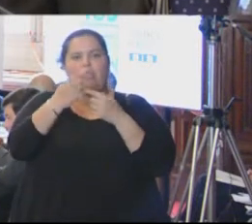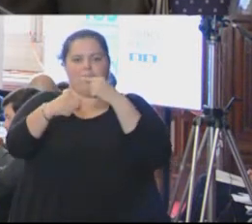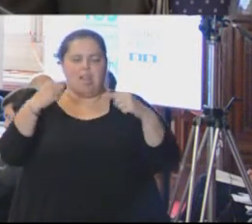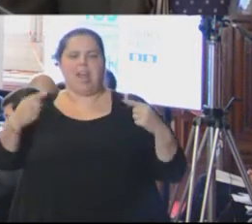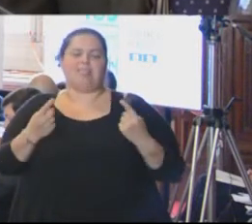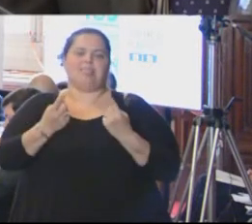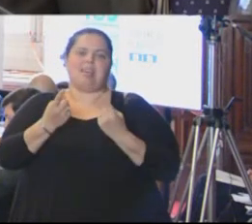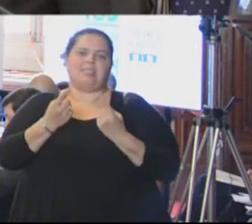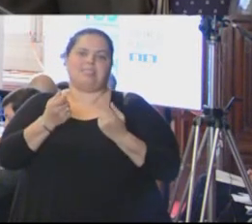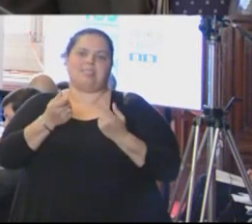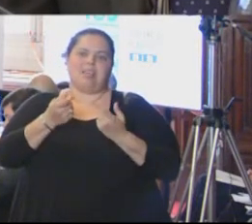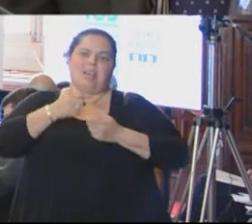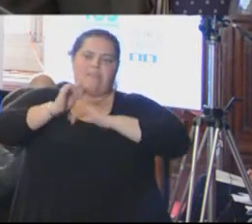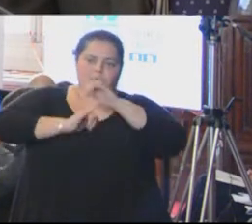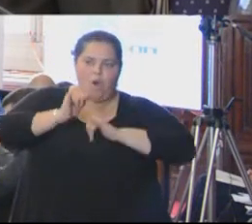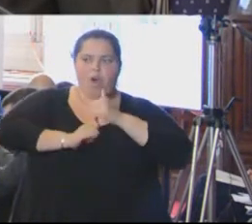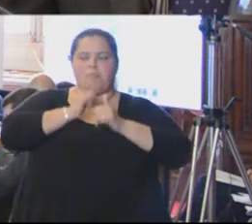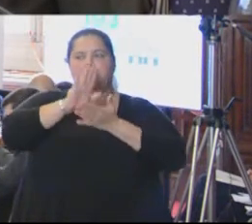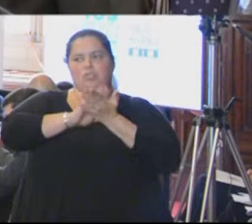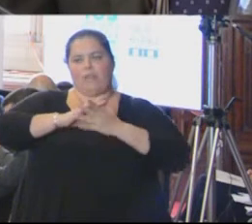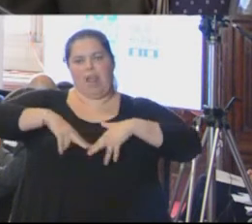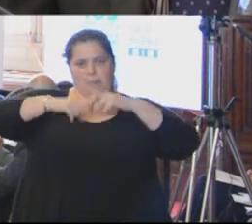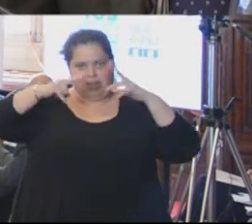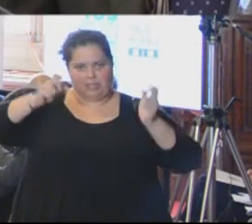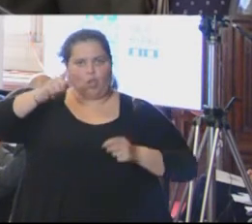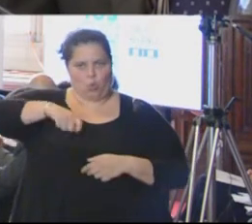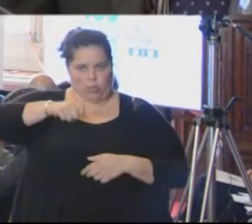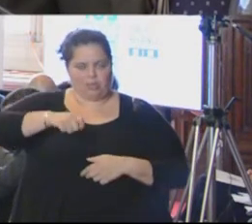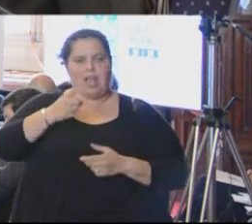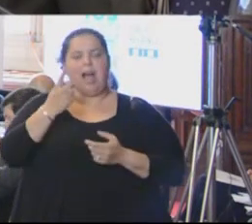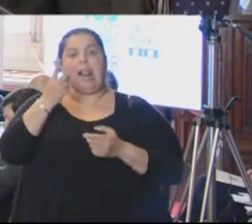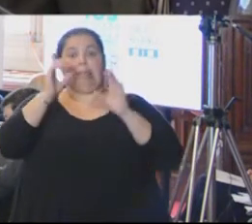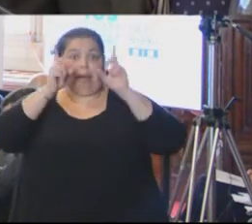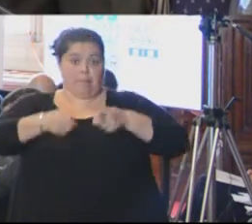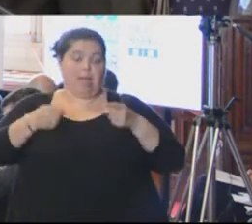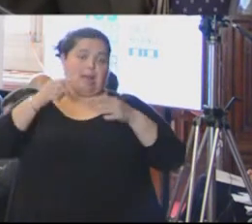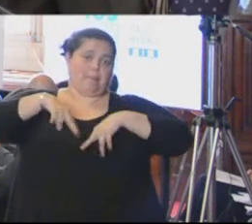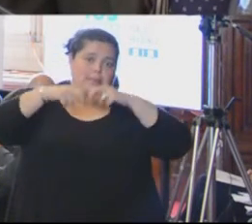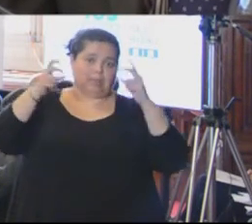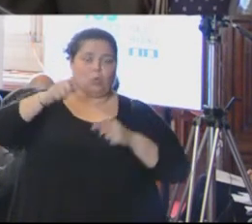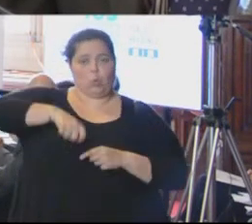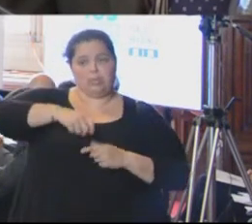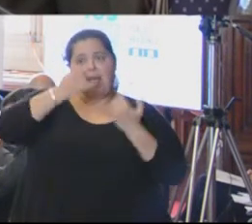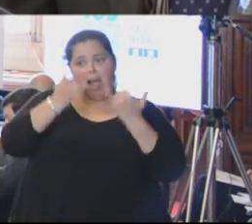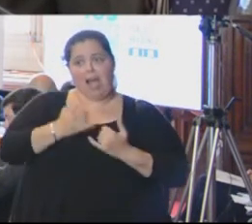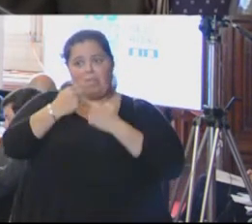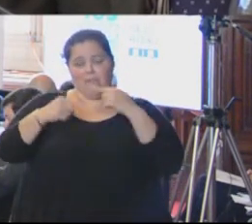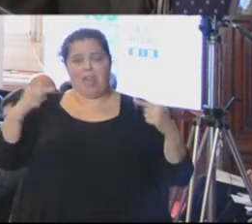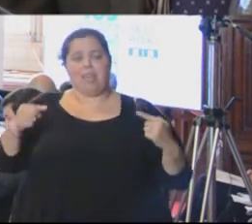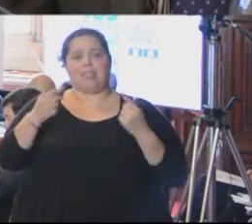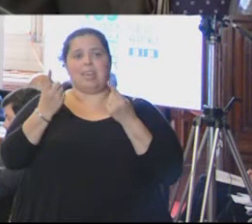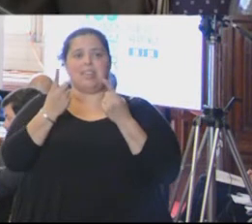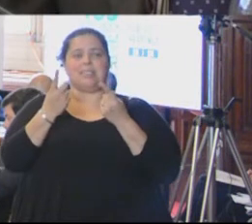hay toda una investigación judicial. Y también la investigación judicial arroja los presuntos patrones o las relaciones o